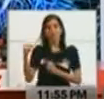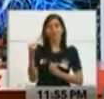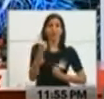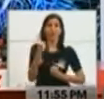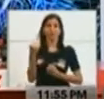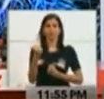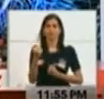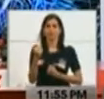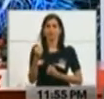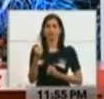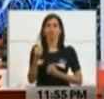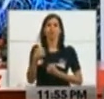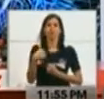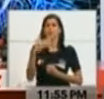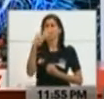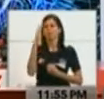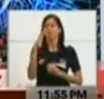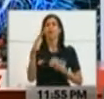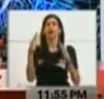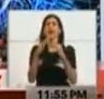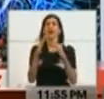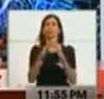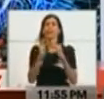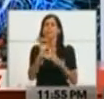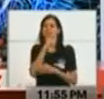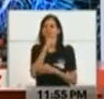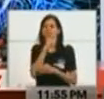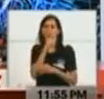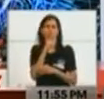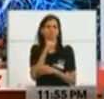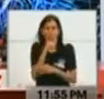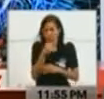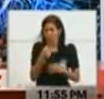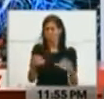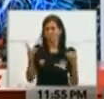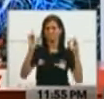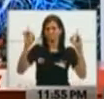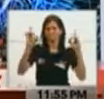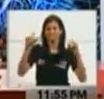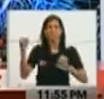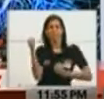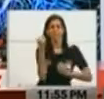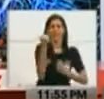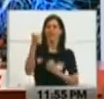de personas mayores. Ahí uno tiene que bailar y eso para alegrarse, ¿va? ¿Ah?